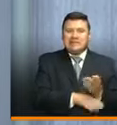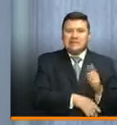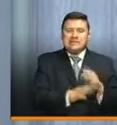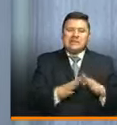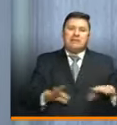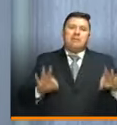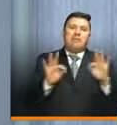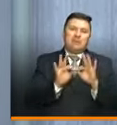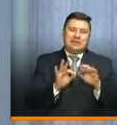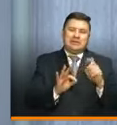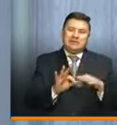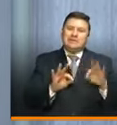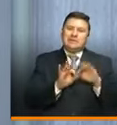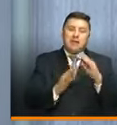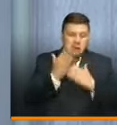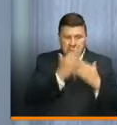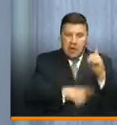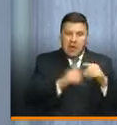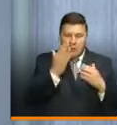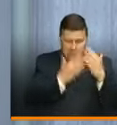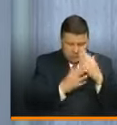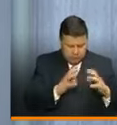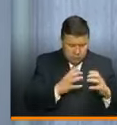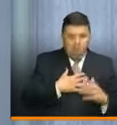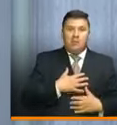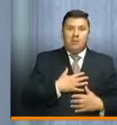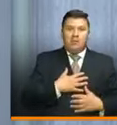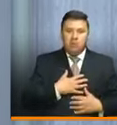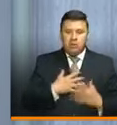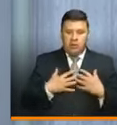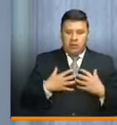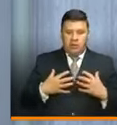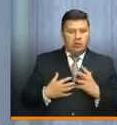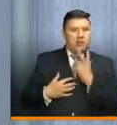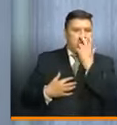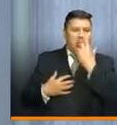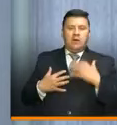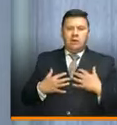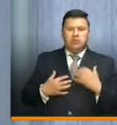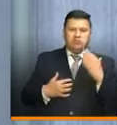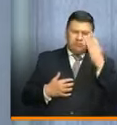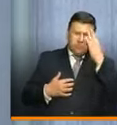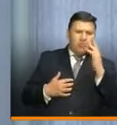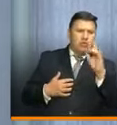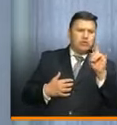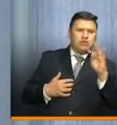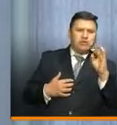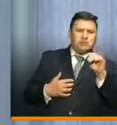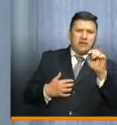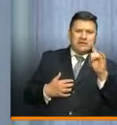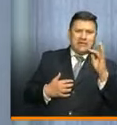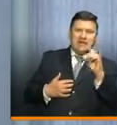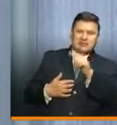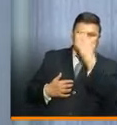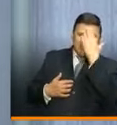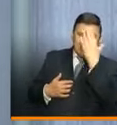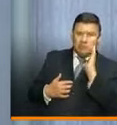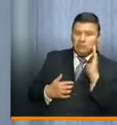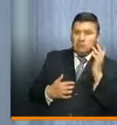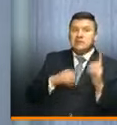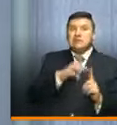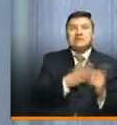promisorias. Ya han hecho pruebas, algunos han pasado pruebas, y yo creo que Bruce conoce muy bien de ese tema. Están entrando ya